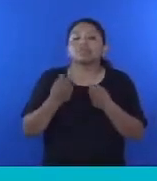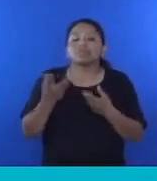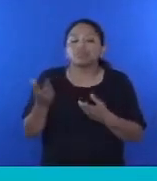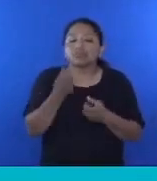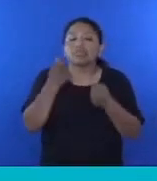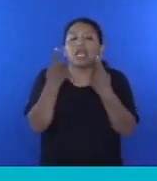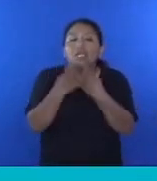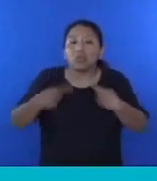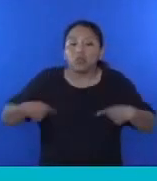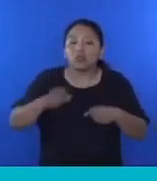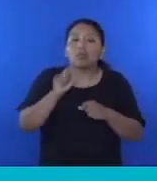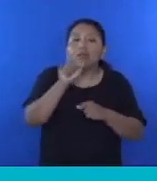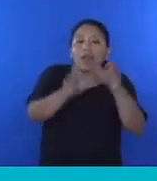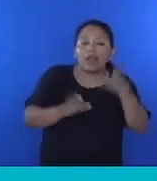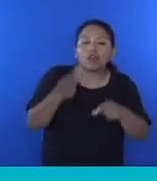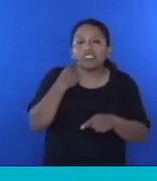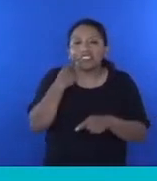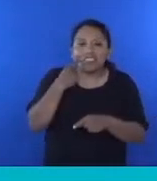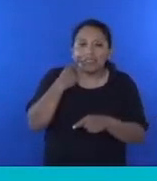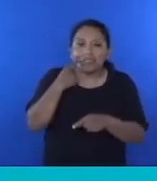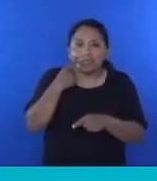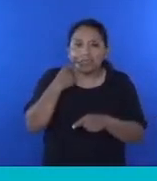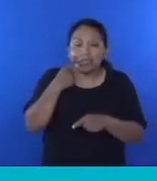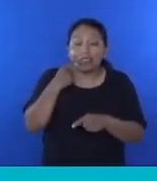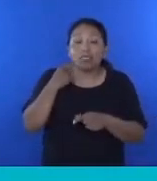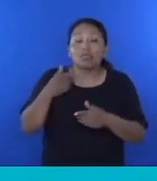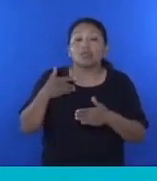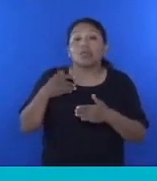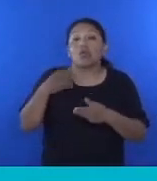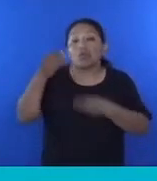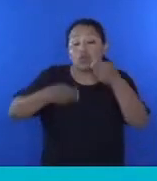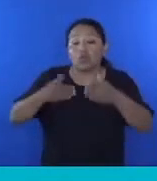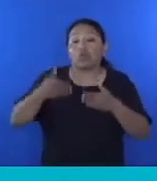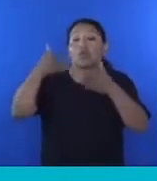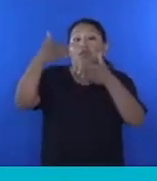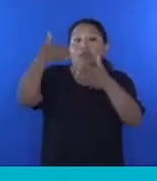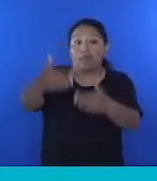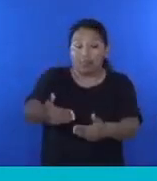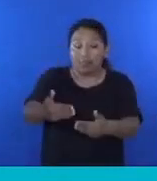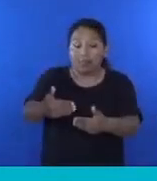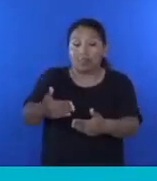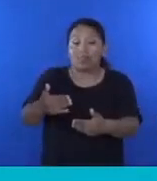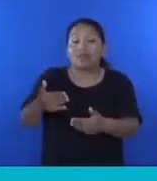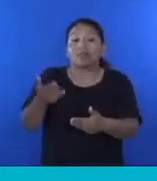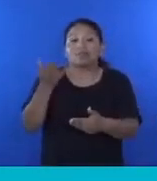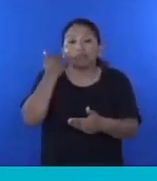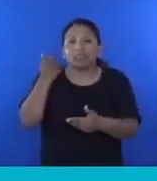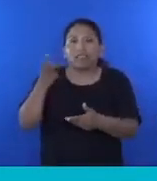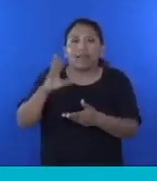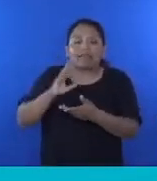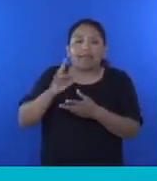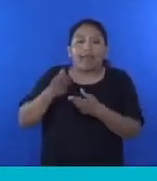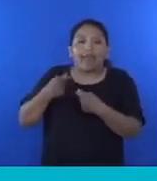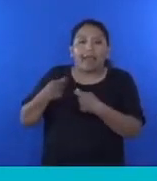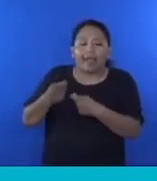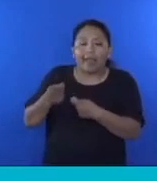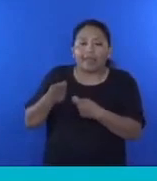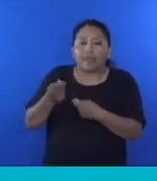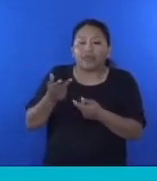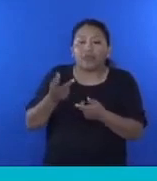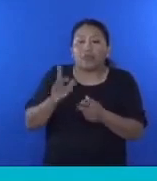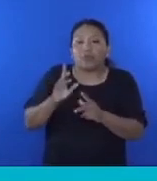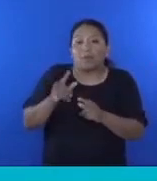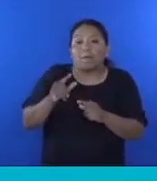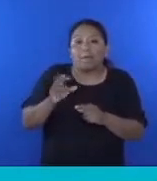los intendentes, toda vez que al haberse prorrogado el presupuesto había partidas ya consumidas y muchos de los fondos que estaban